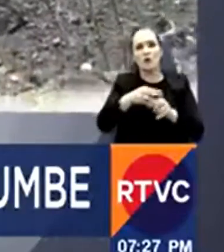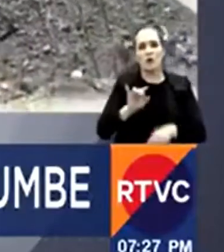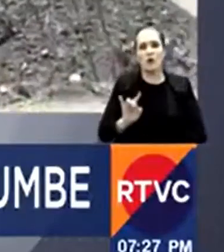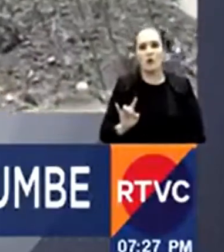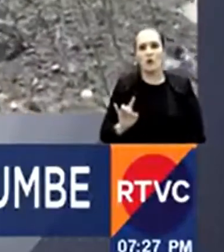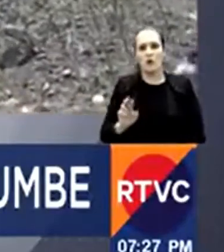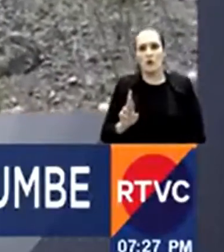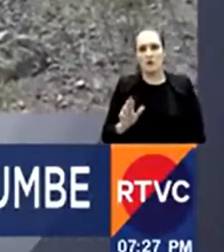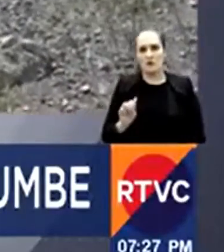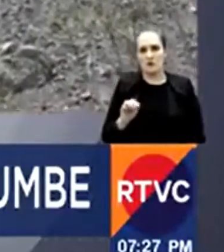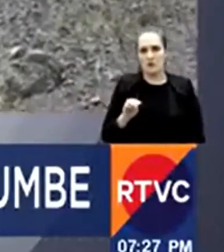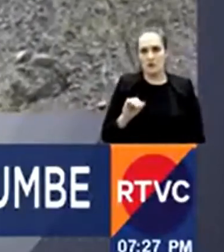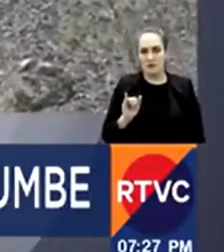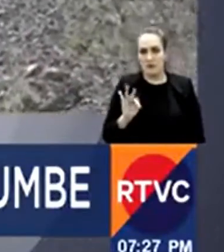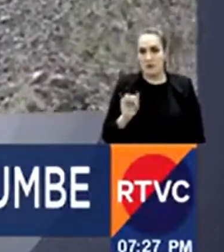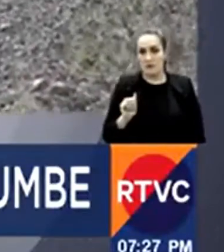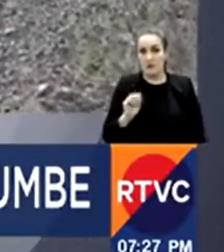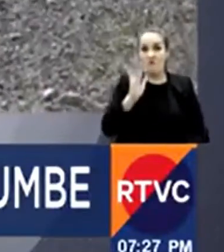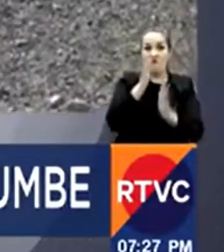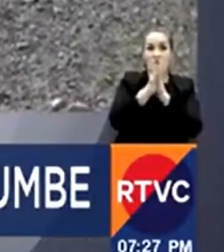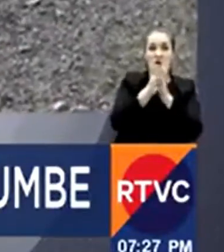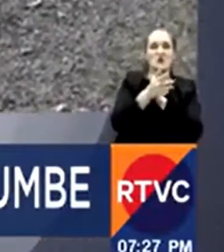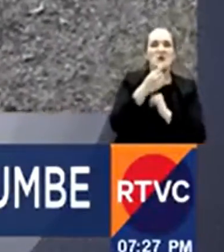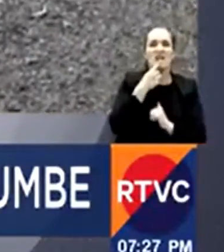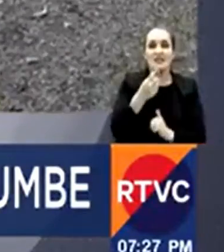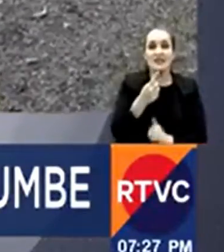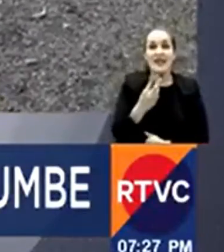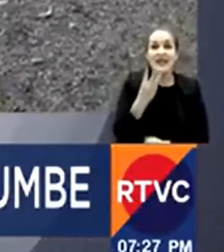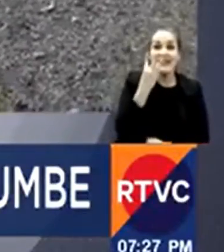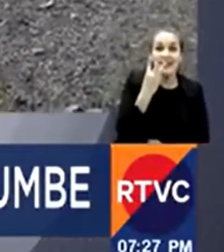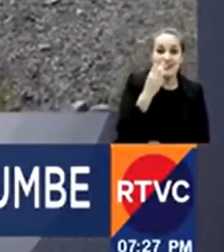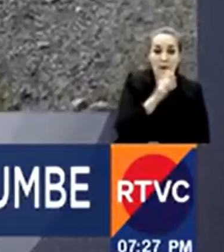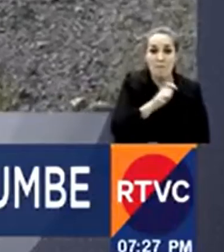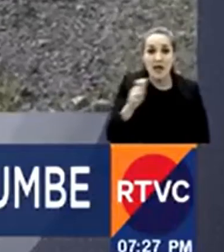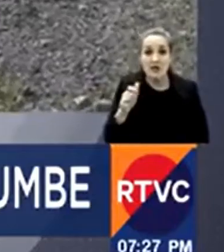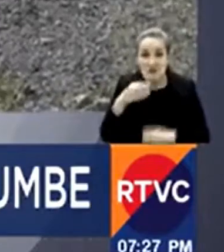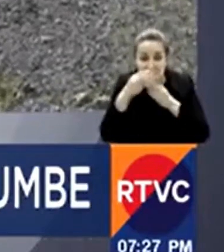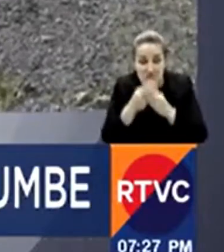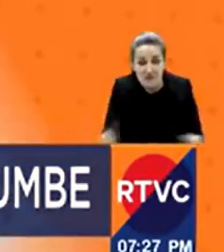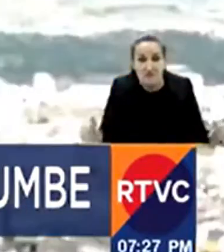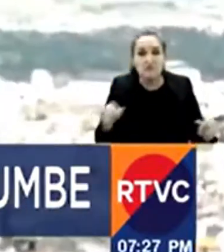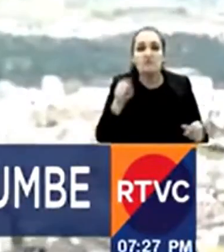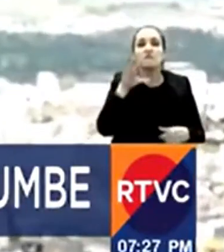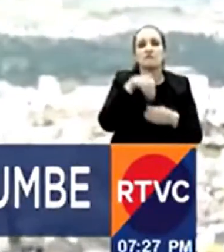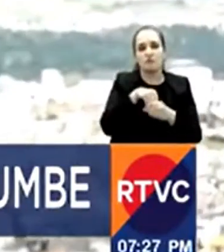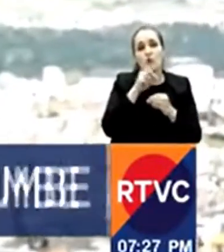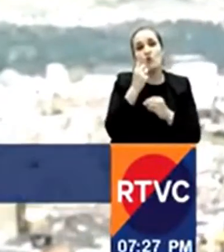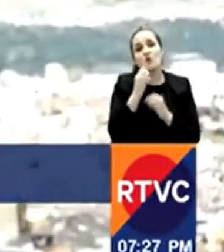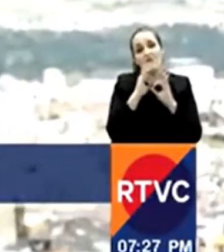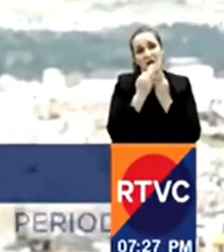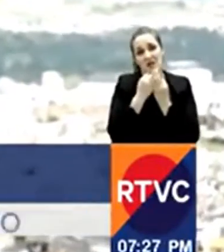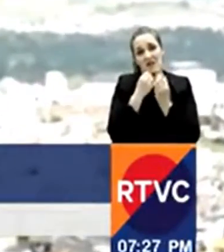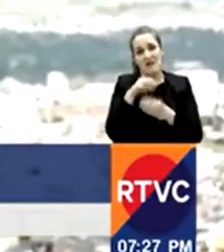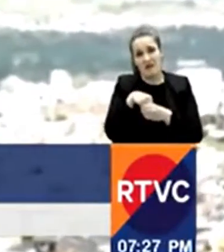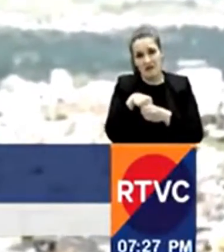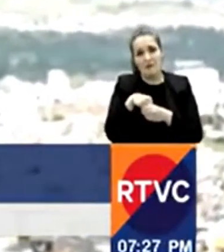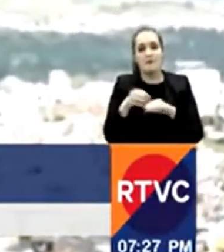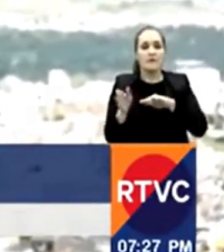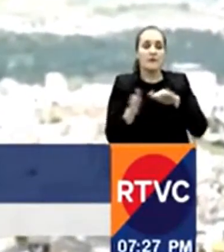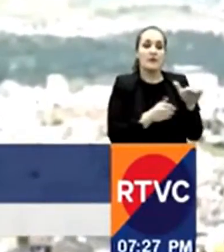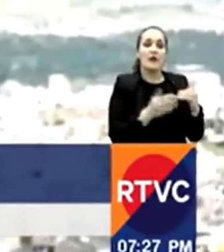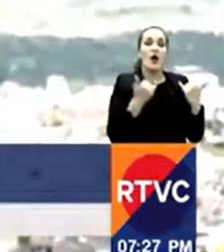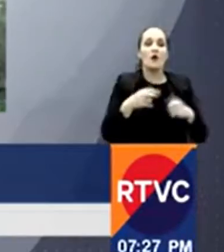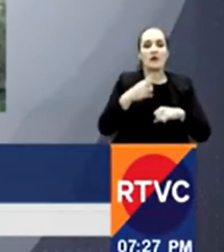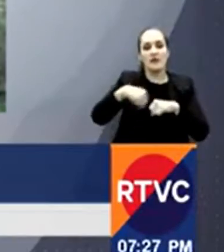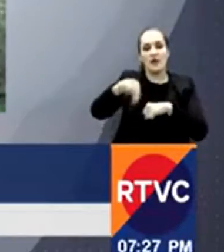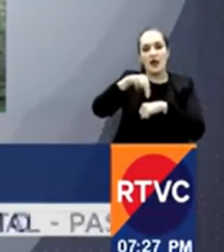Pues según información preliminar, el DAGRAN dice que 3 de estas personas harían parte de una misma familia. En el departamento de Nariño, del